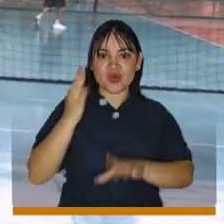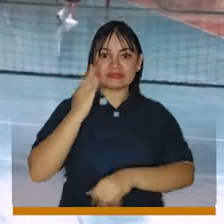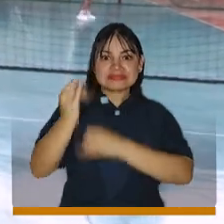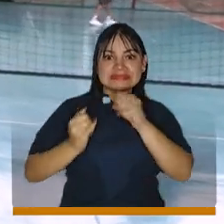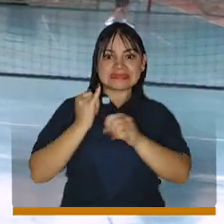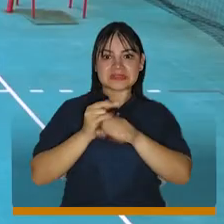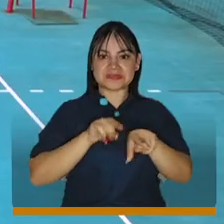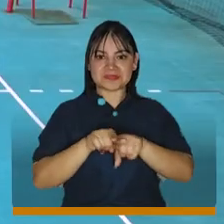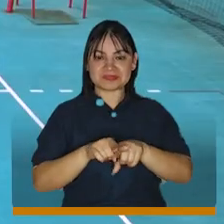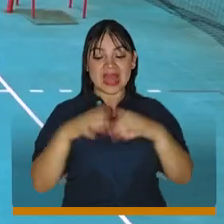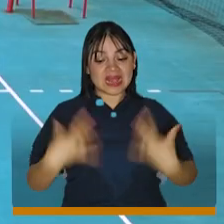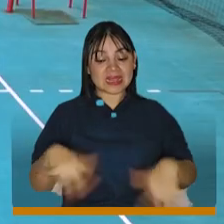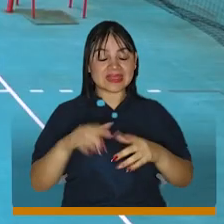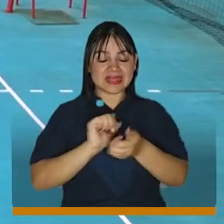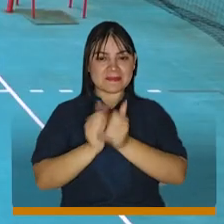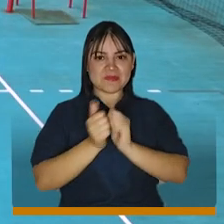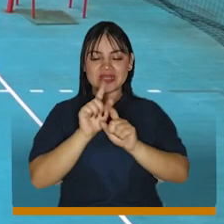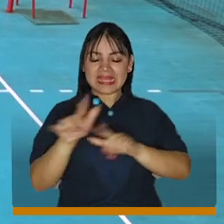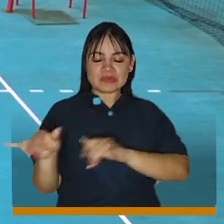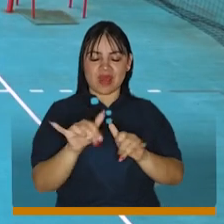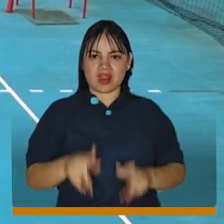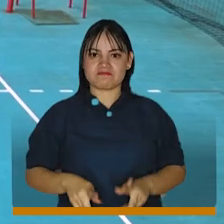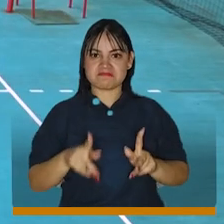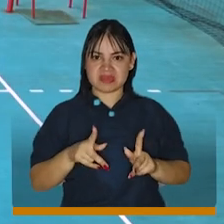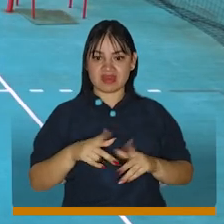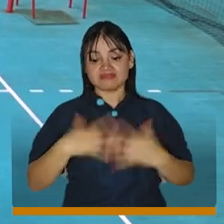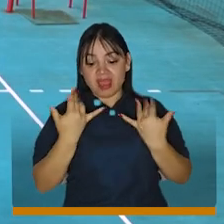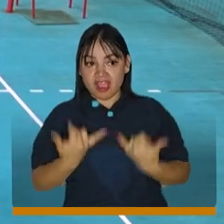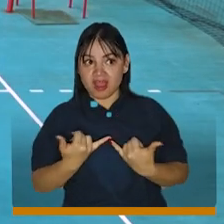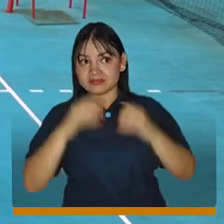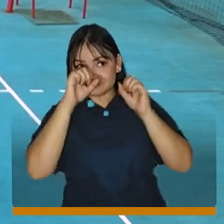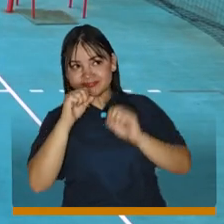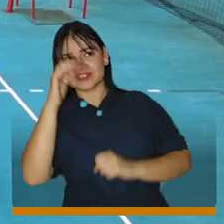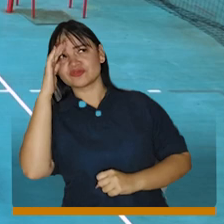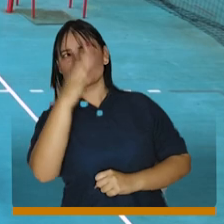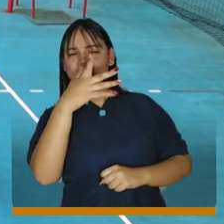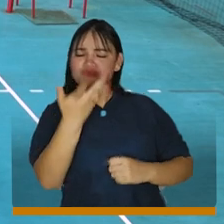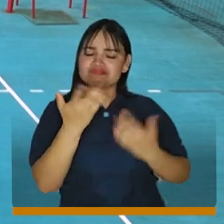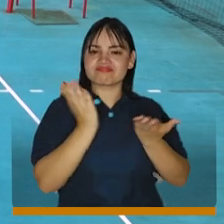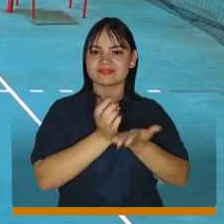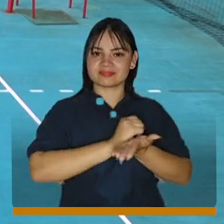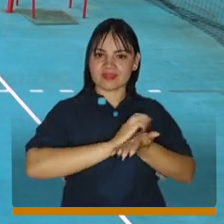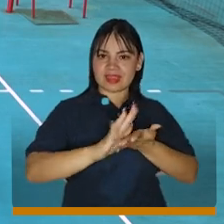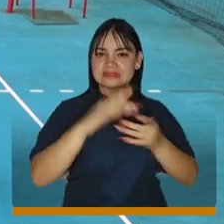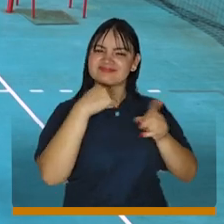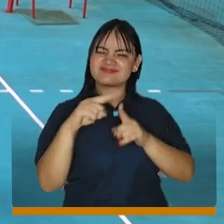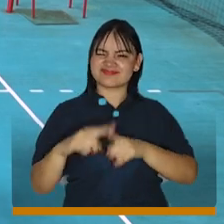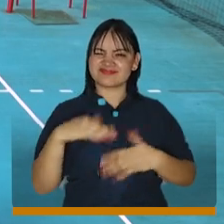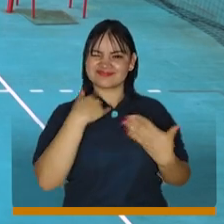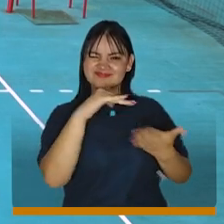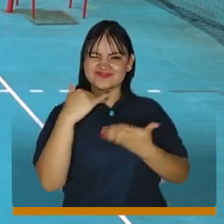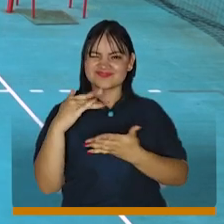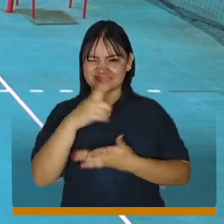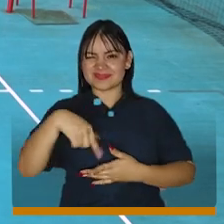torneo internacional. Tener el deporte como un estilo de vida para el presente y para el futuro también con oportunidades de becas,